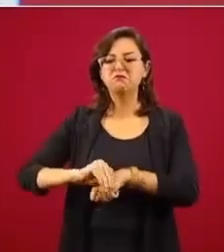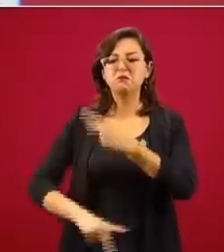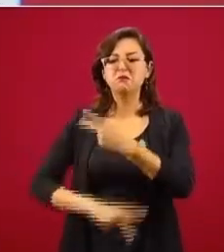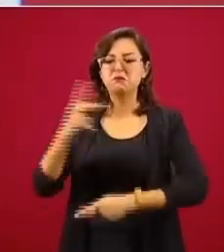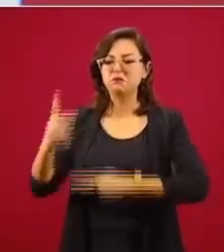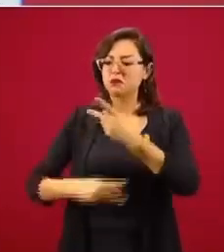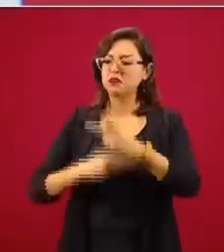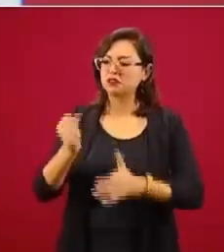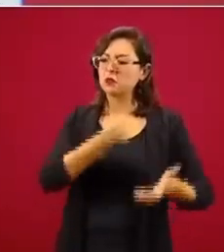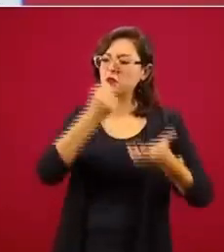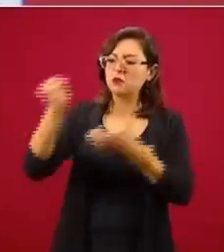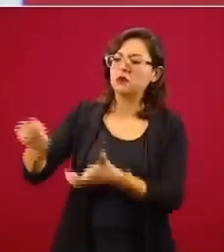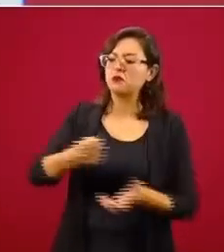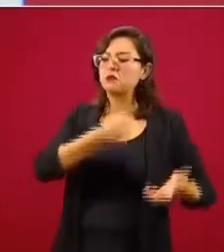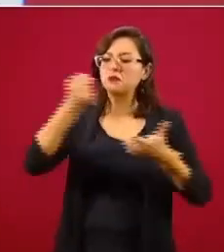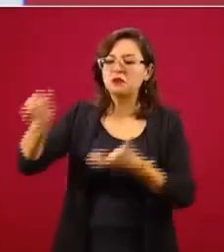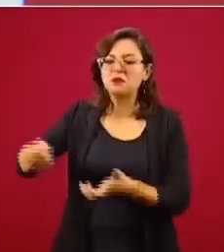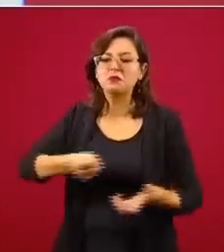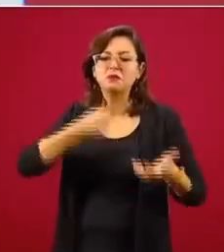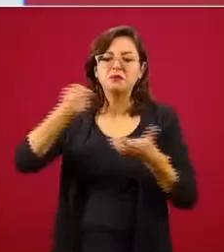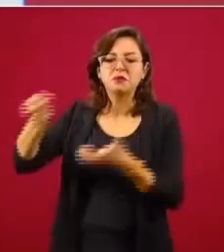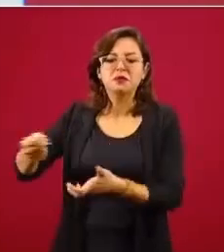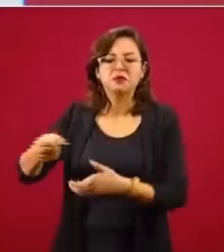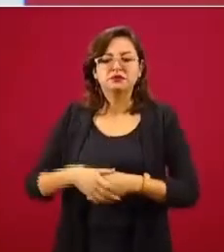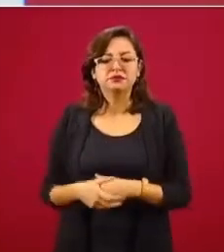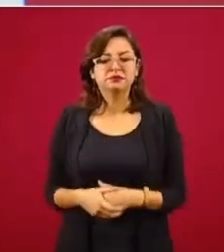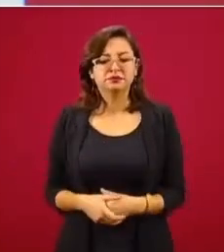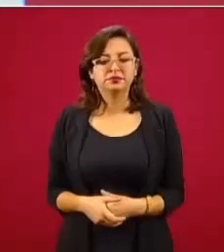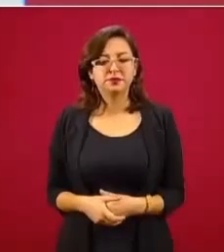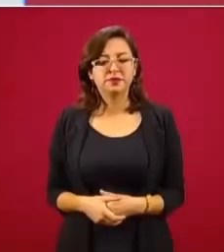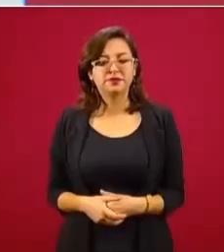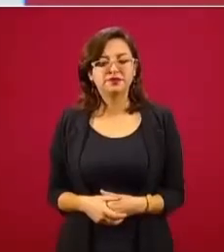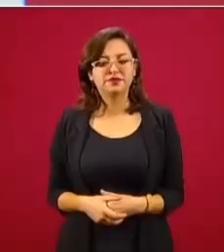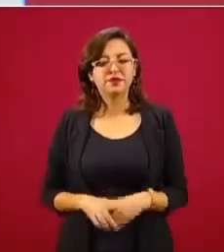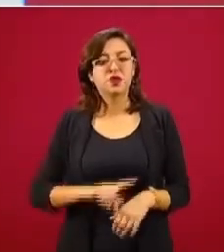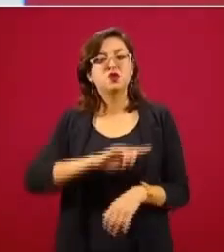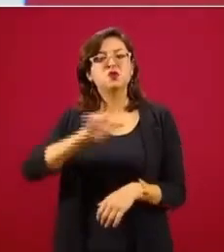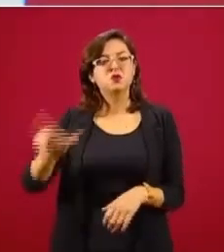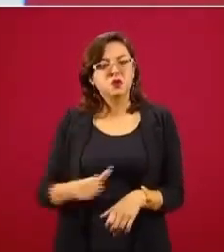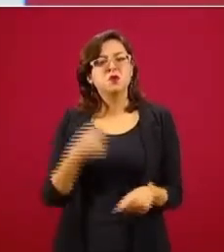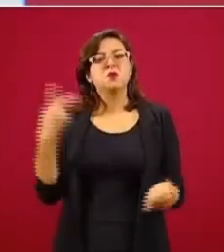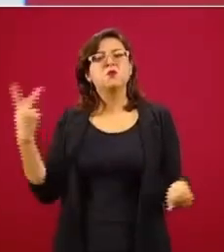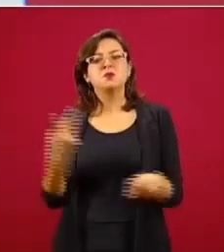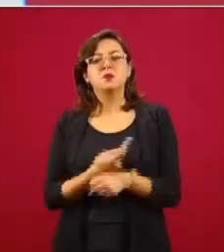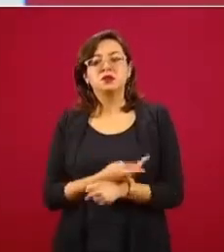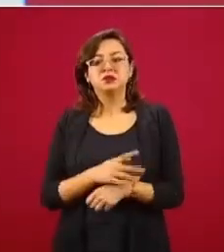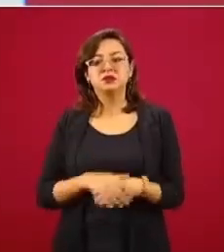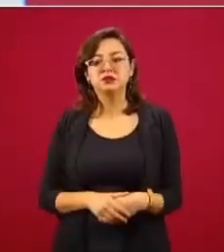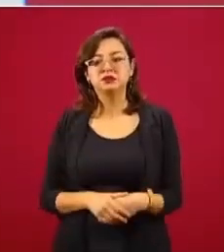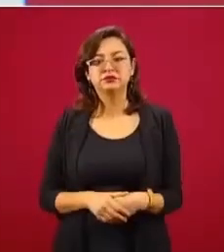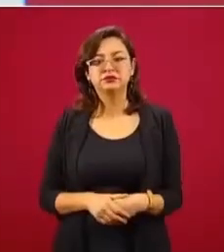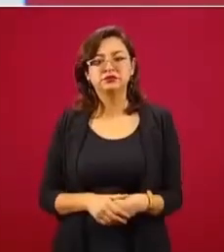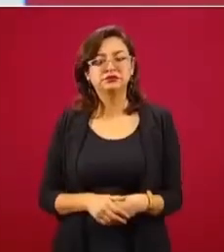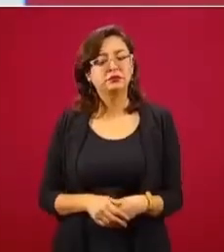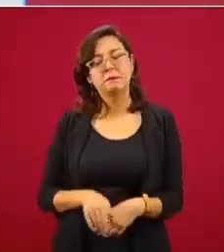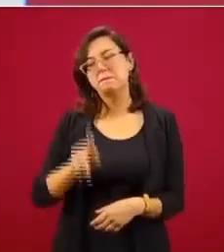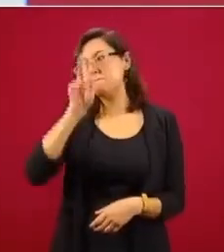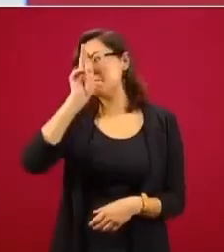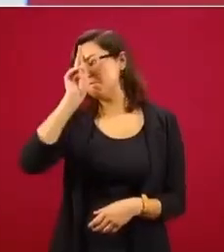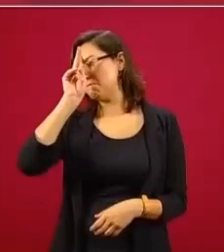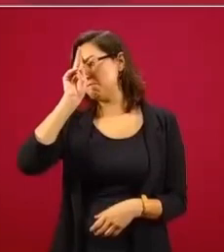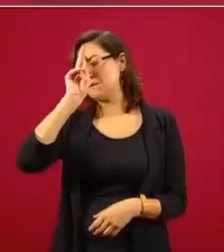más créditos y se convirtió es un barril sin fondo